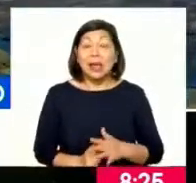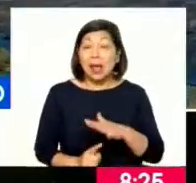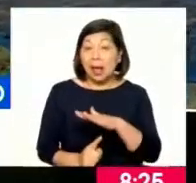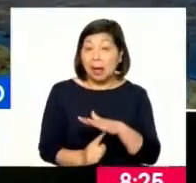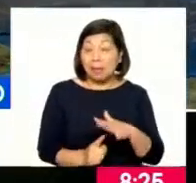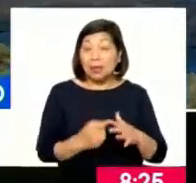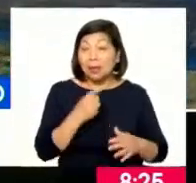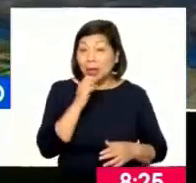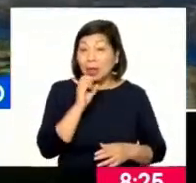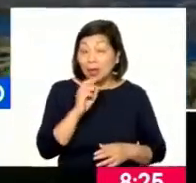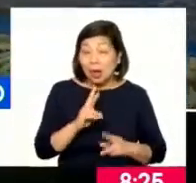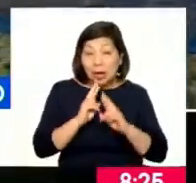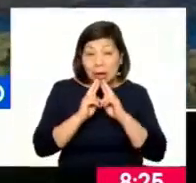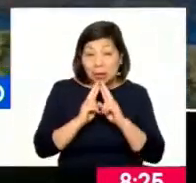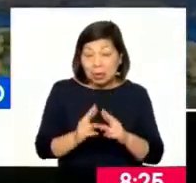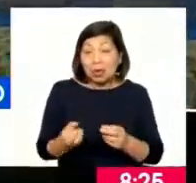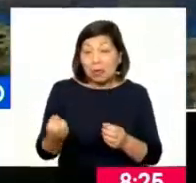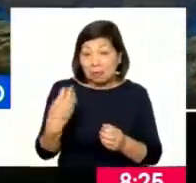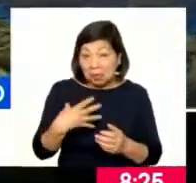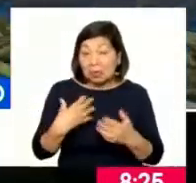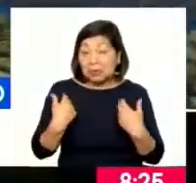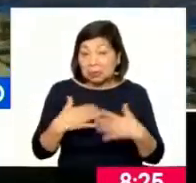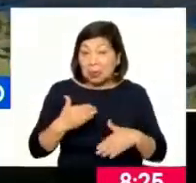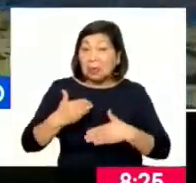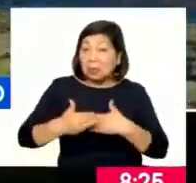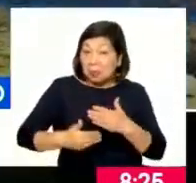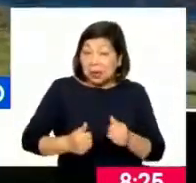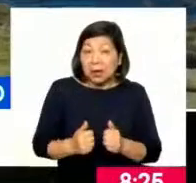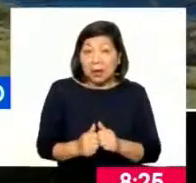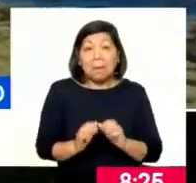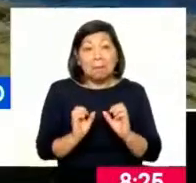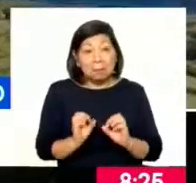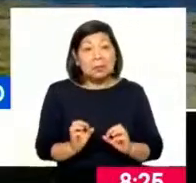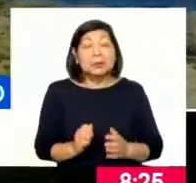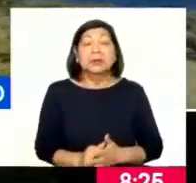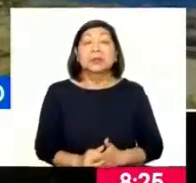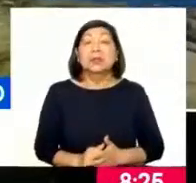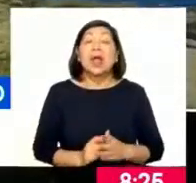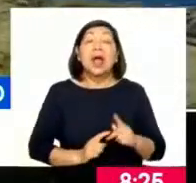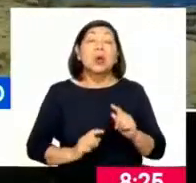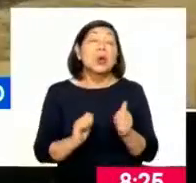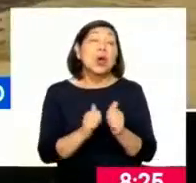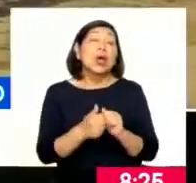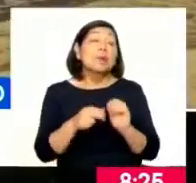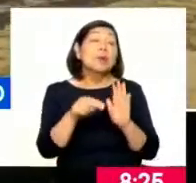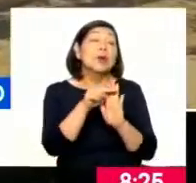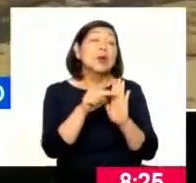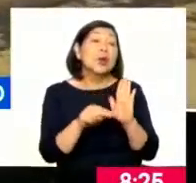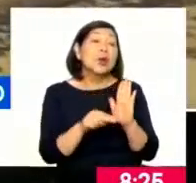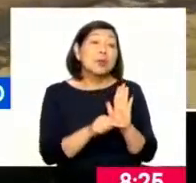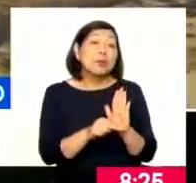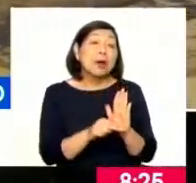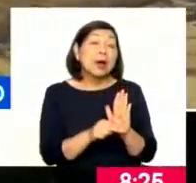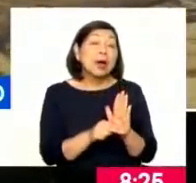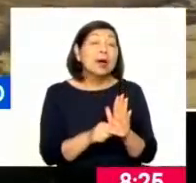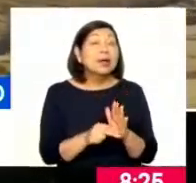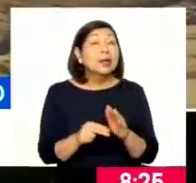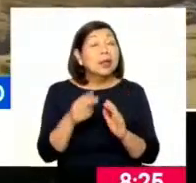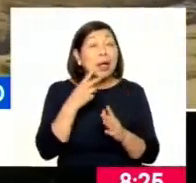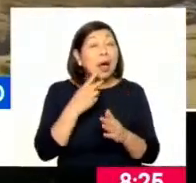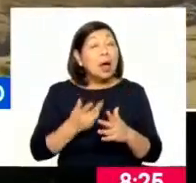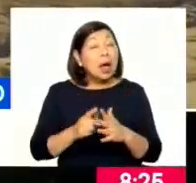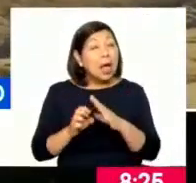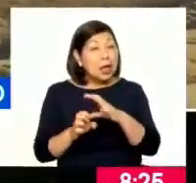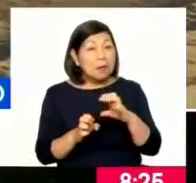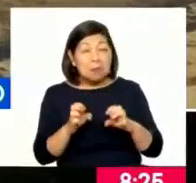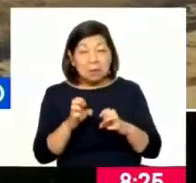al cual dirigimos las recomendaciones, nos ha informado que hay algunos avances y que espera concretarse algunos cambios normativos al Sistema Nacional de Evaluación de